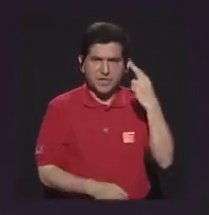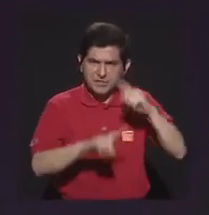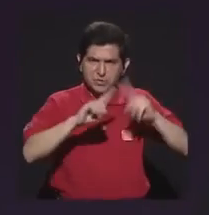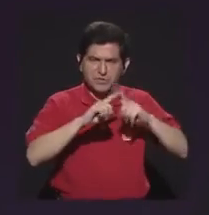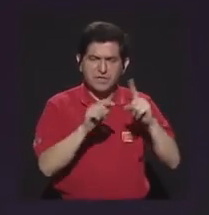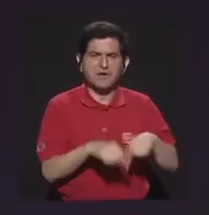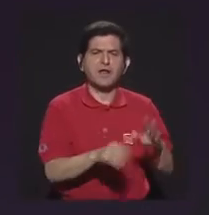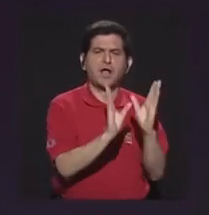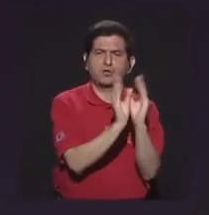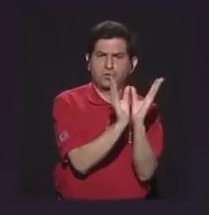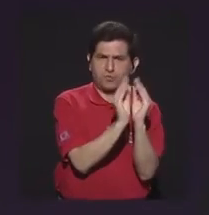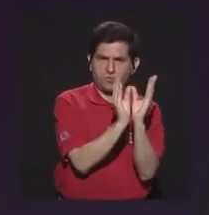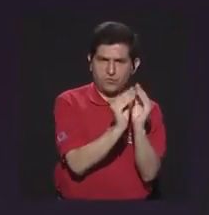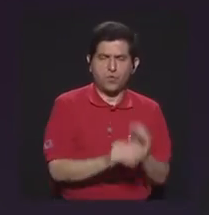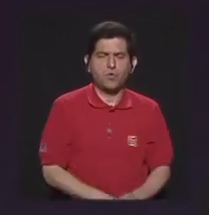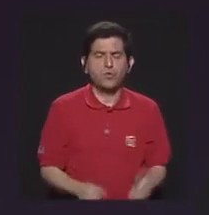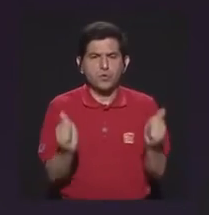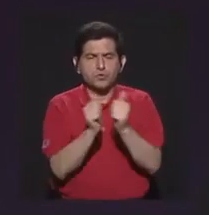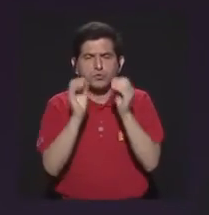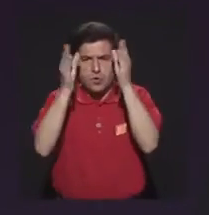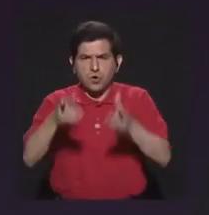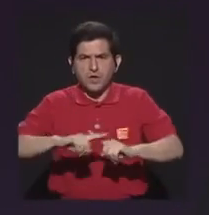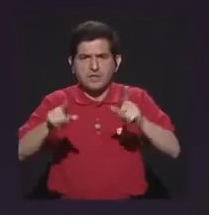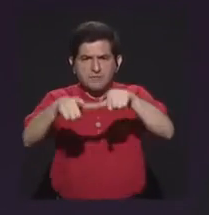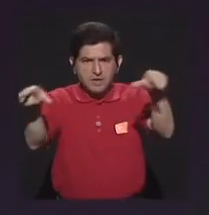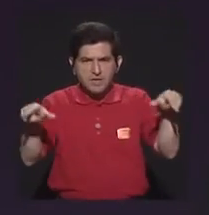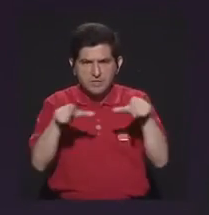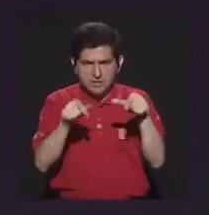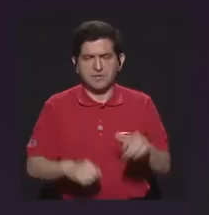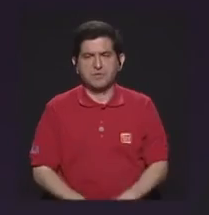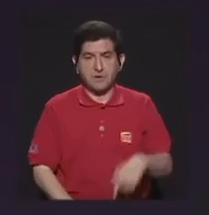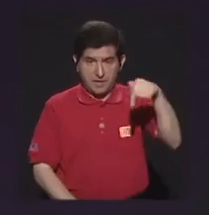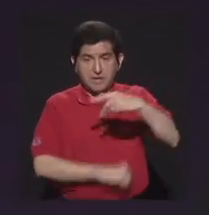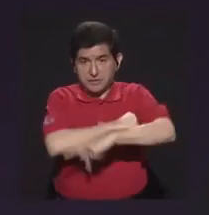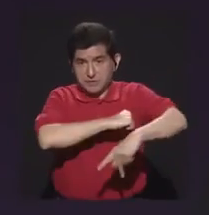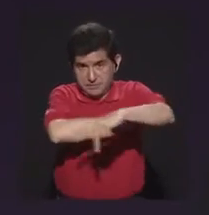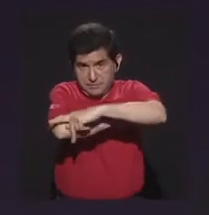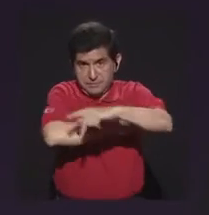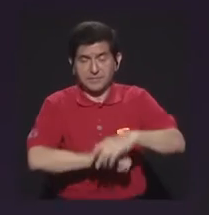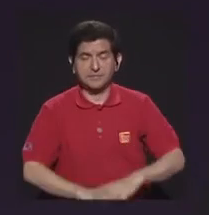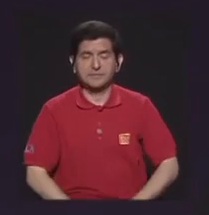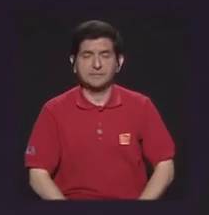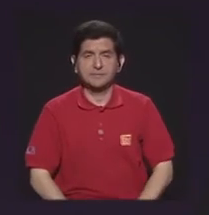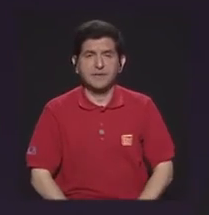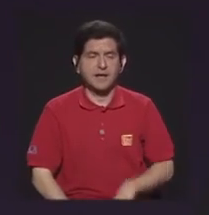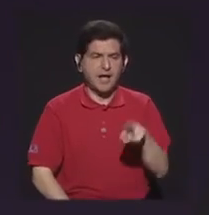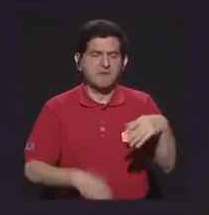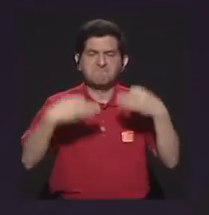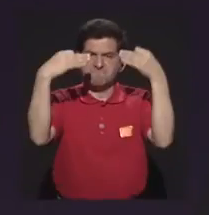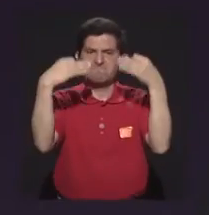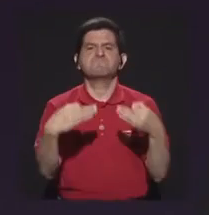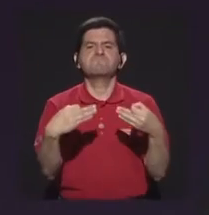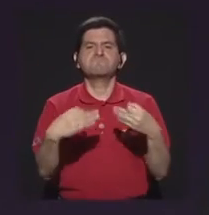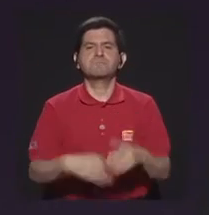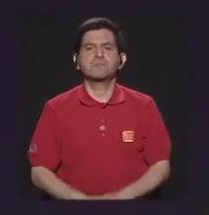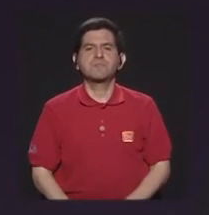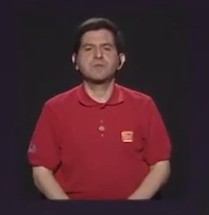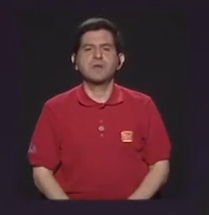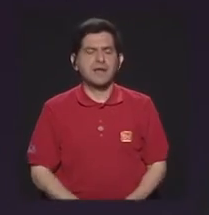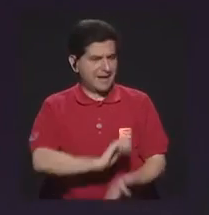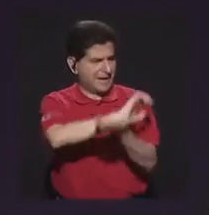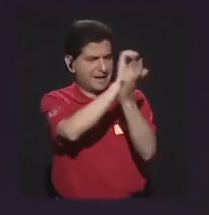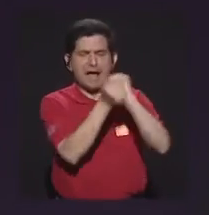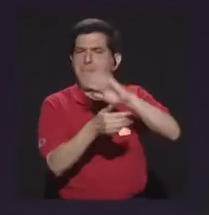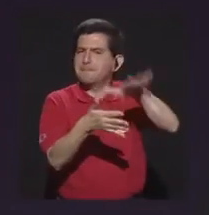foros que realiza con docentes en diversas partes a nivel nacional, toma la decisión de hacer un viraje